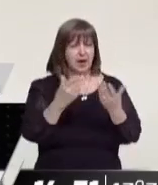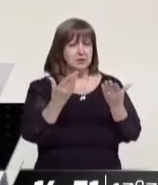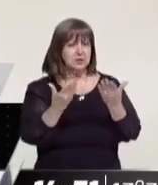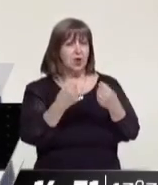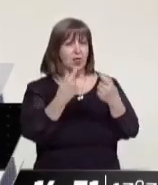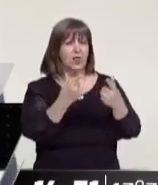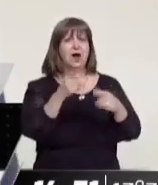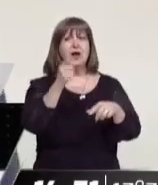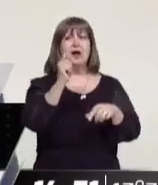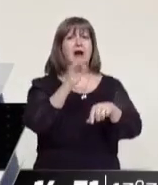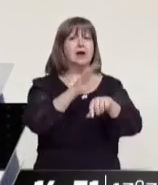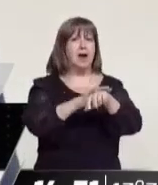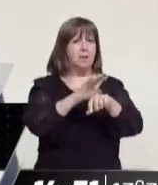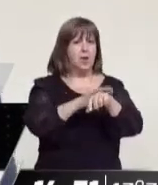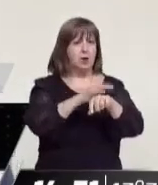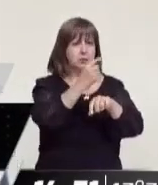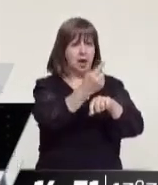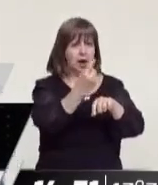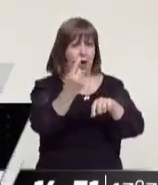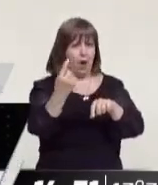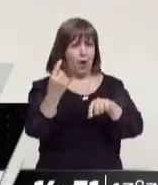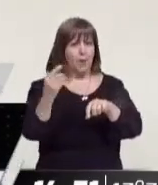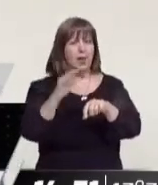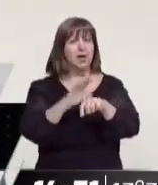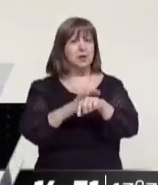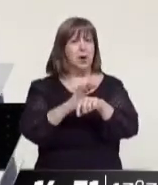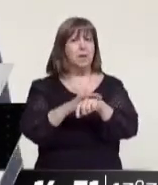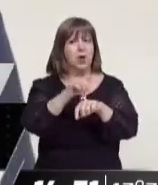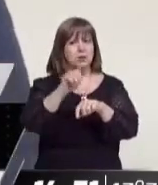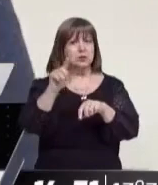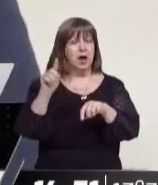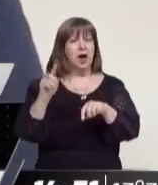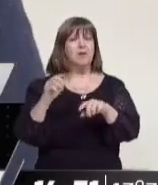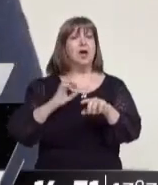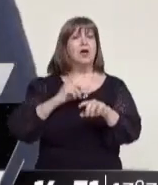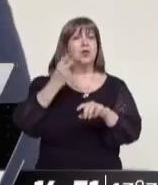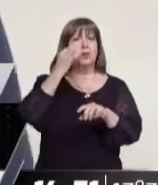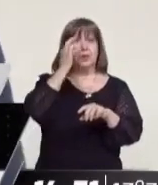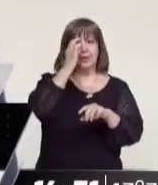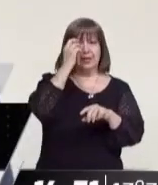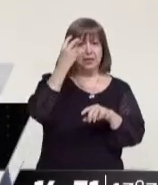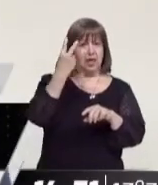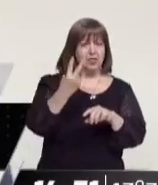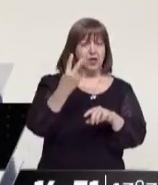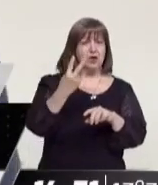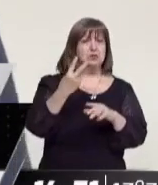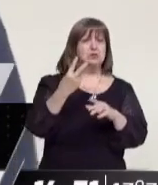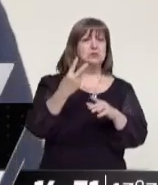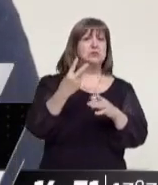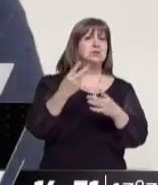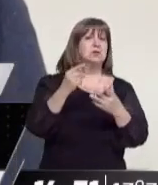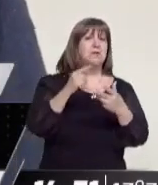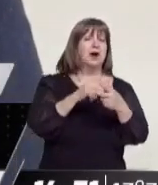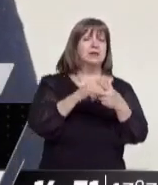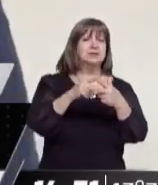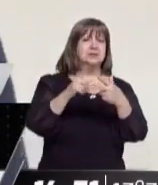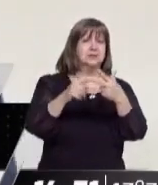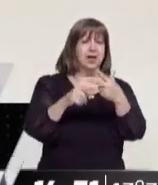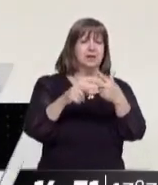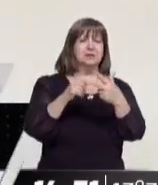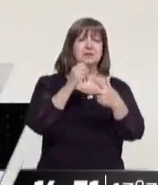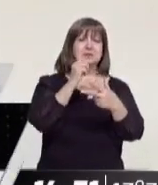otorgando las responsabilidades pertinentes de todo el ejercicio 2022 y particularmente respecto de los